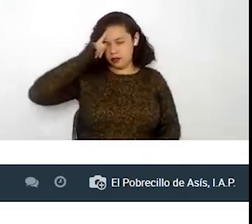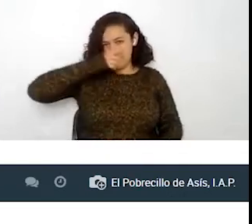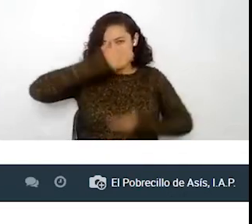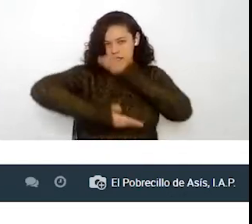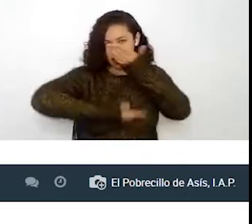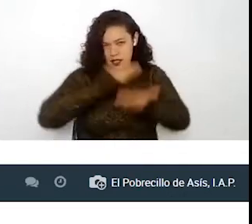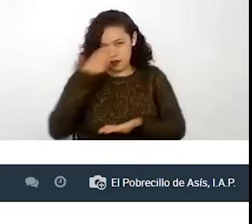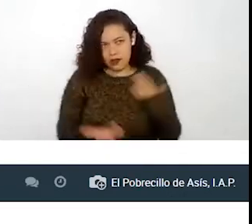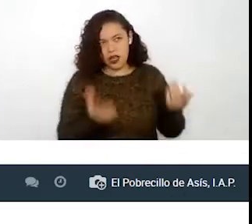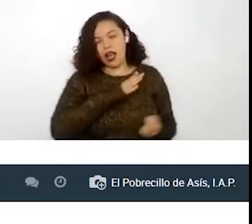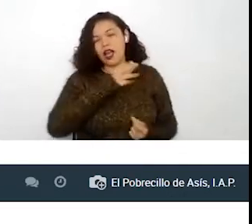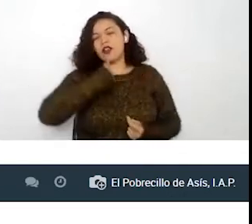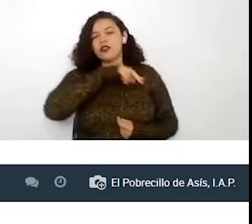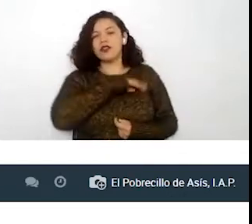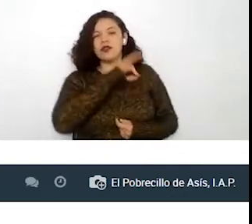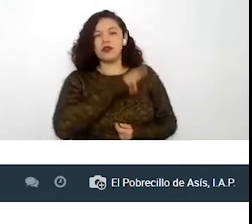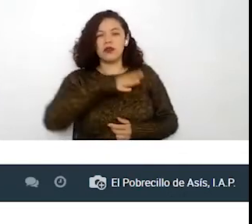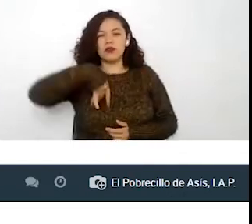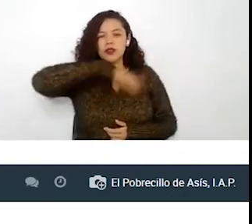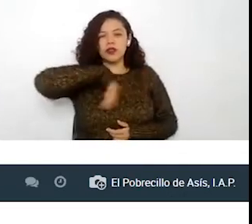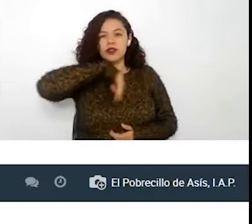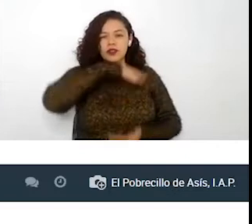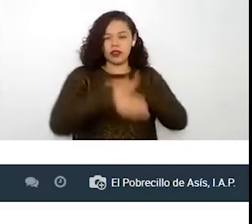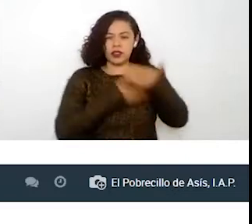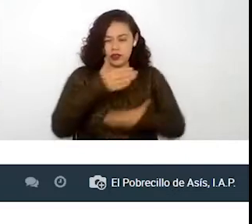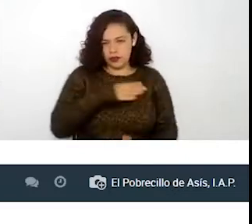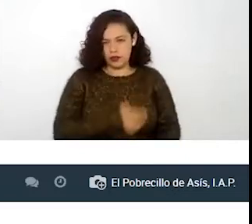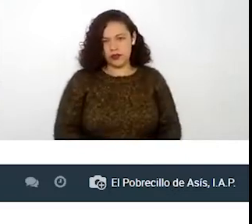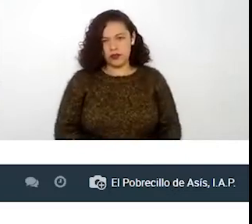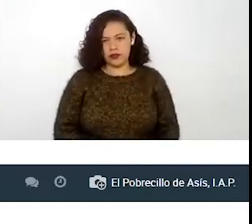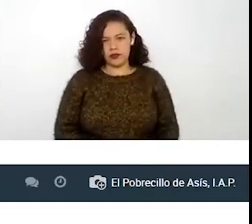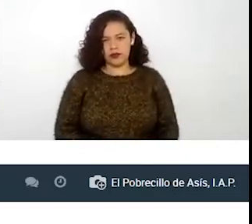y ahí podemos empezar a cargar nuestros servicios